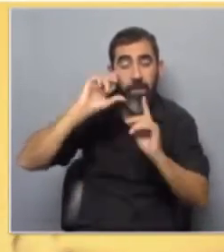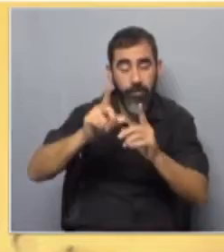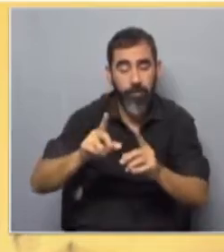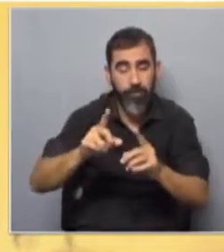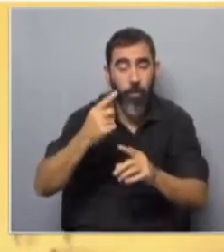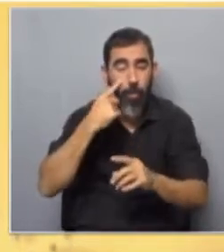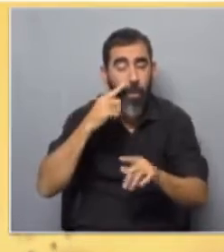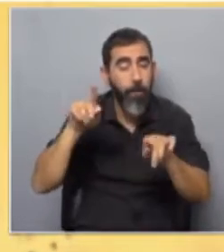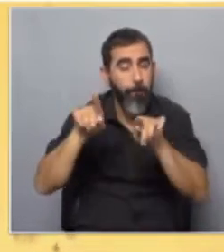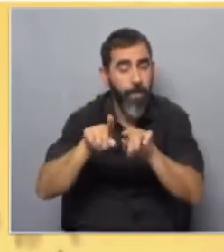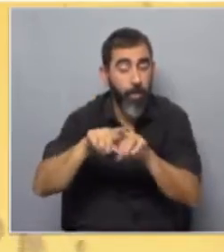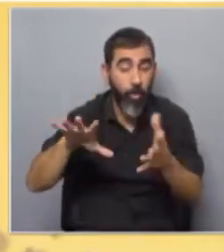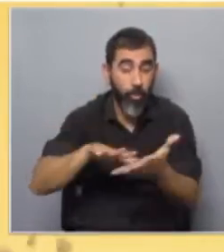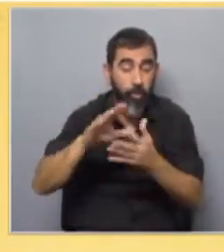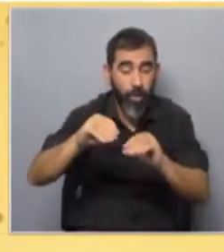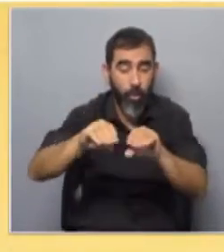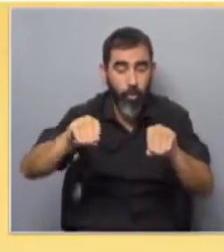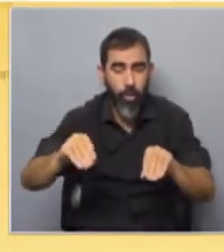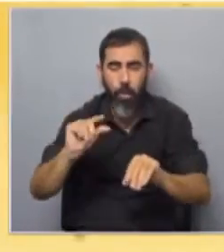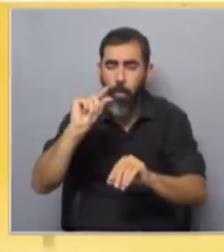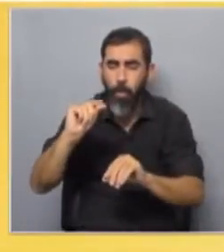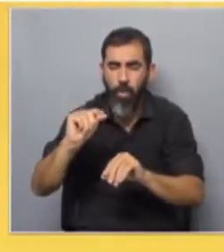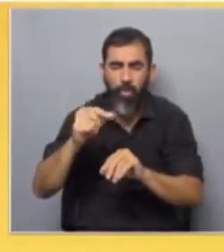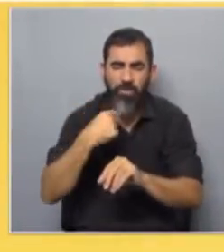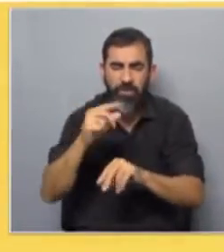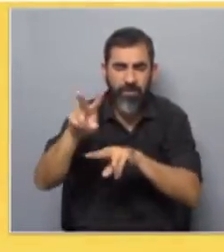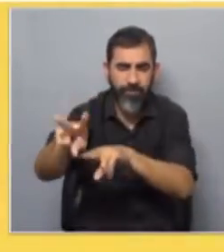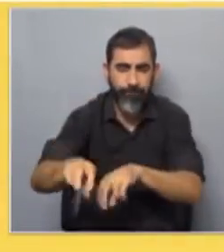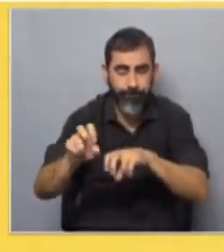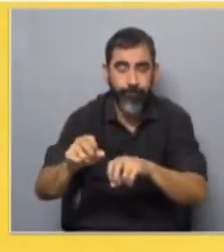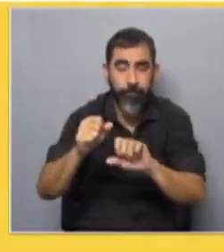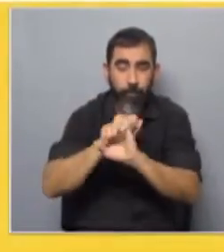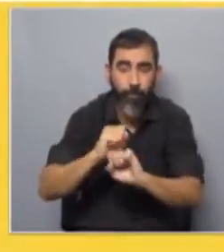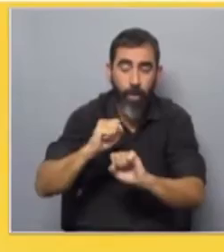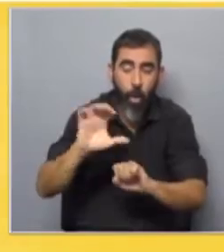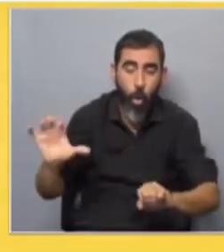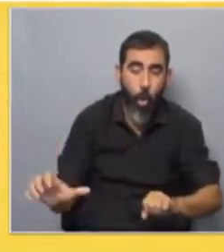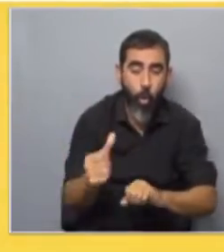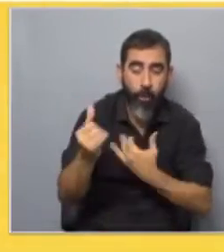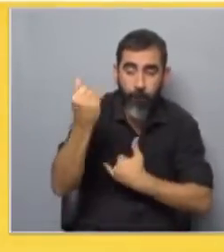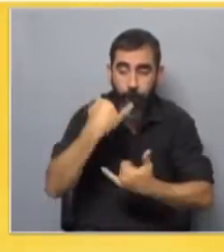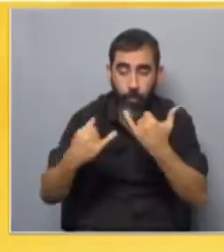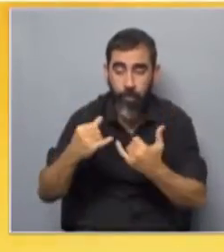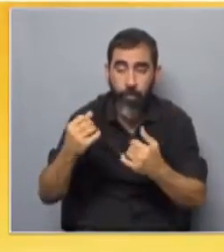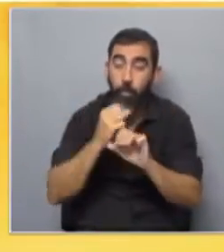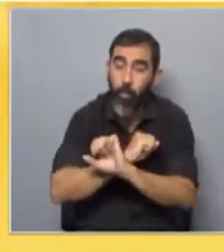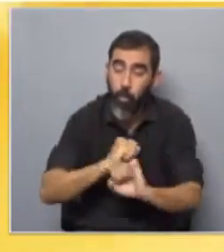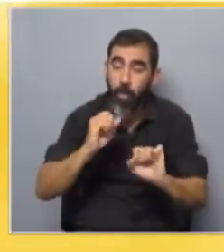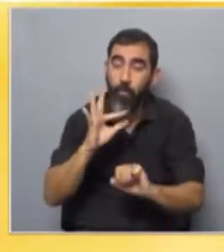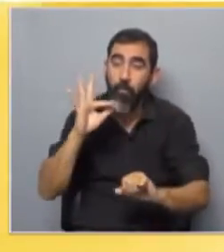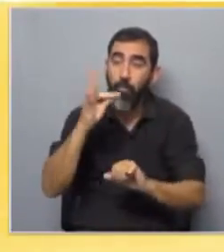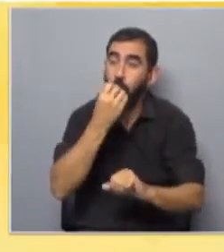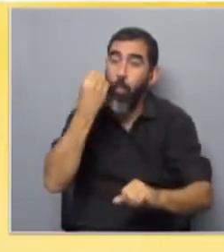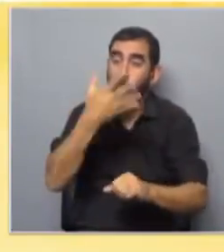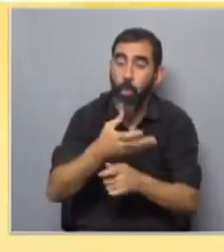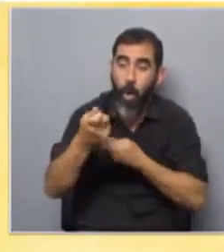inclusive con zonas donde los suelos son muy poco fértiles, y poder obtener esta información sería como